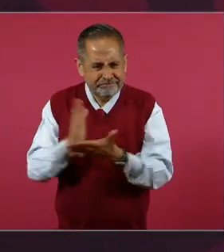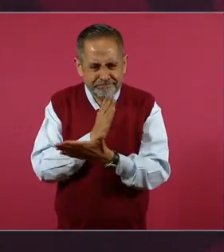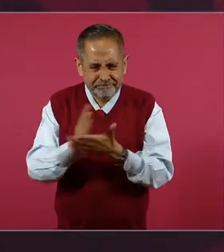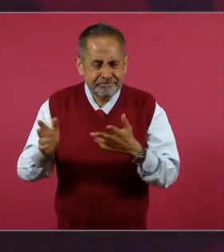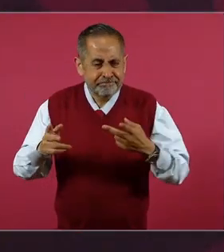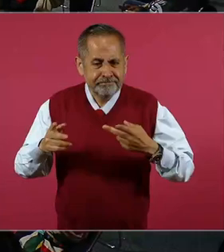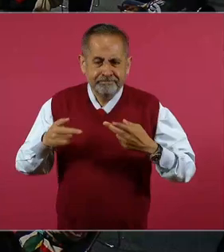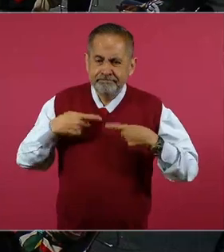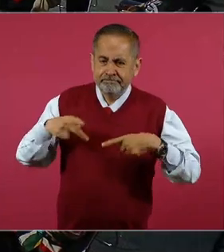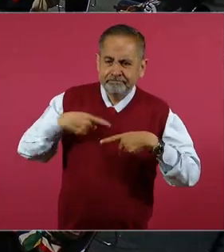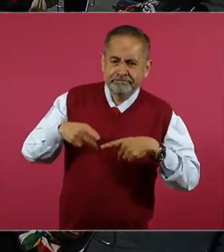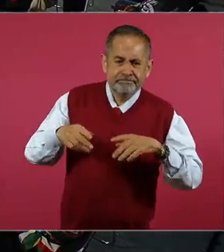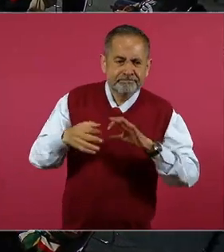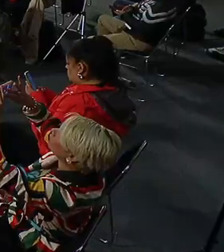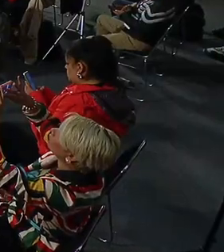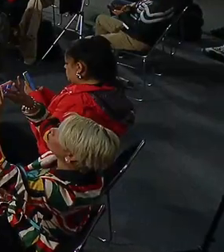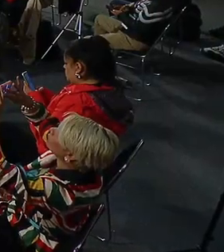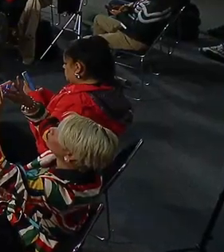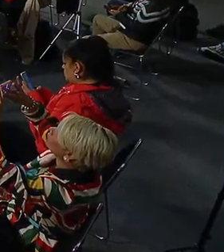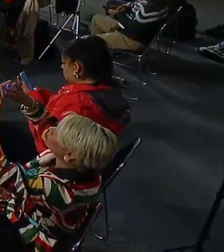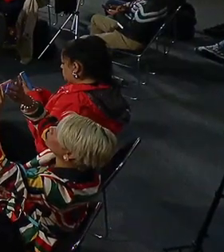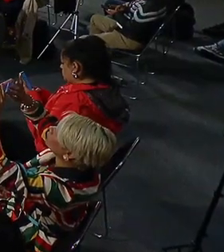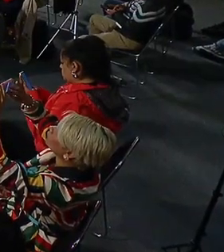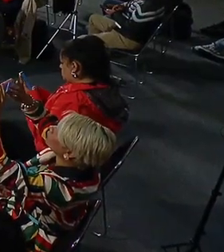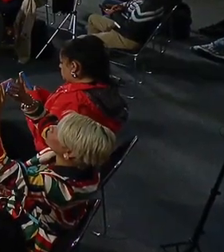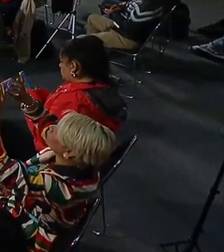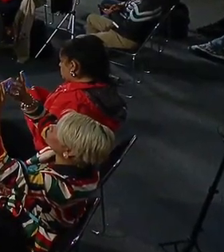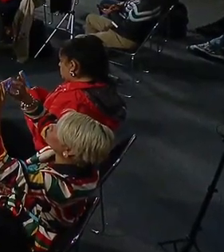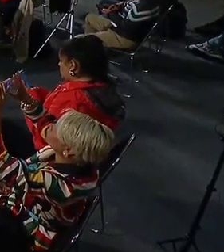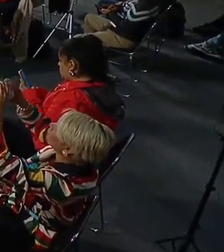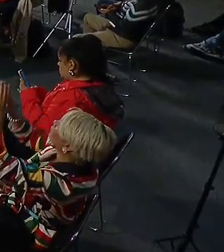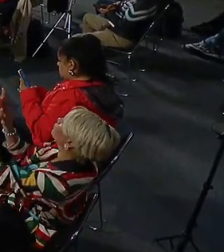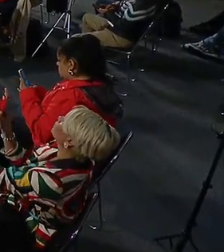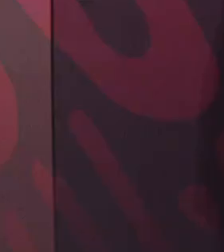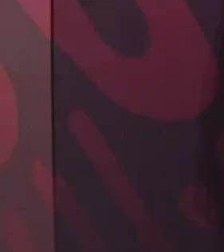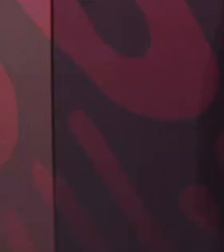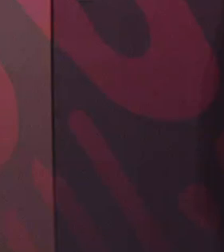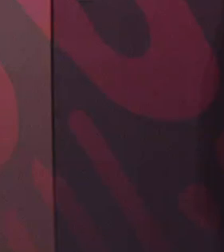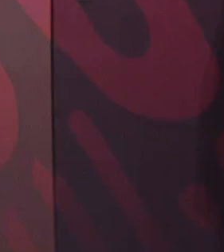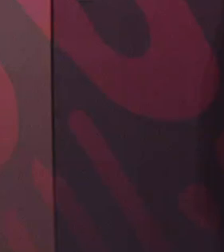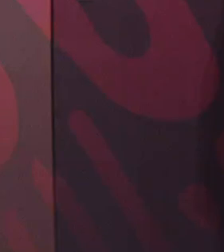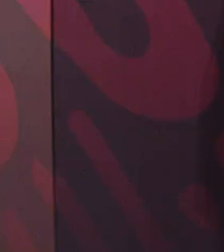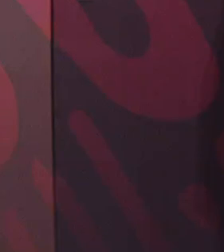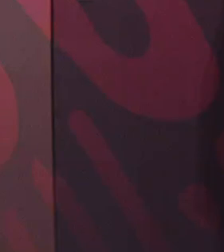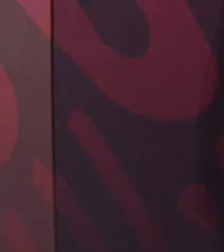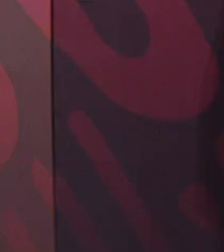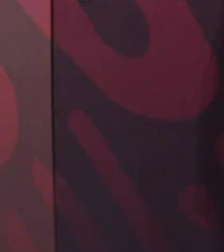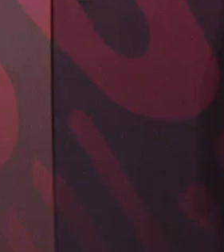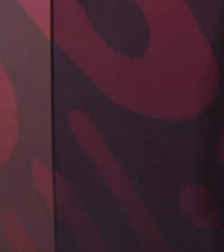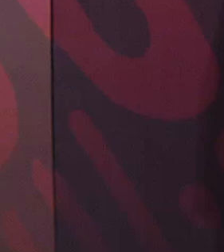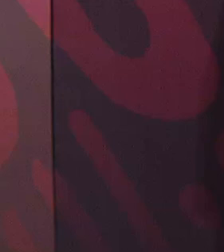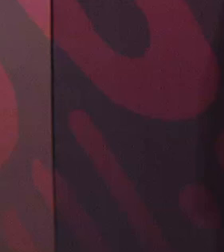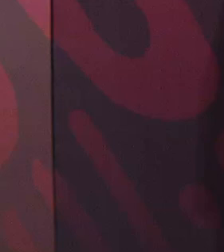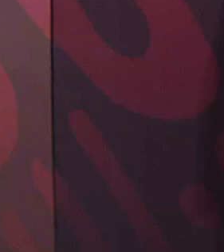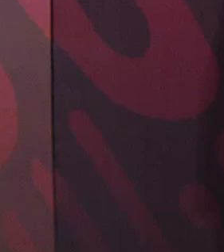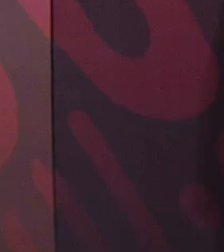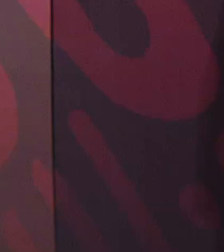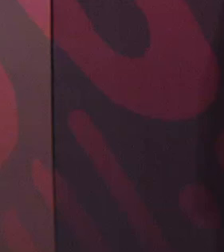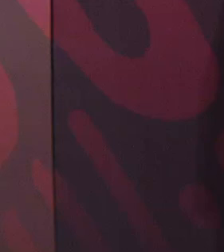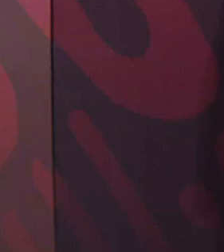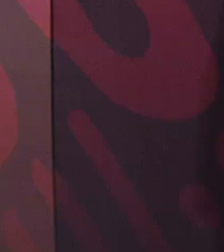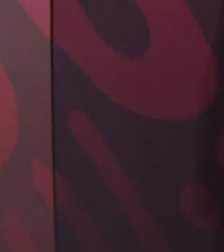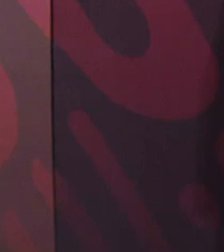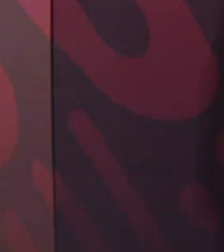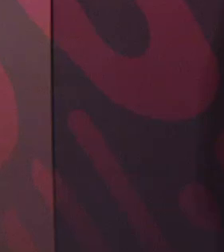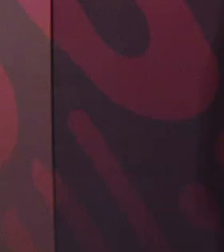con la relación de cooperación económica, con la cultura, con la hermandad